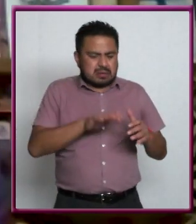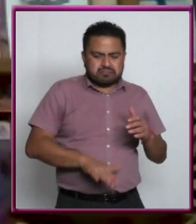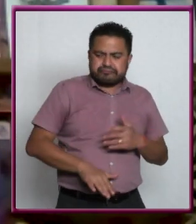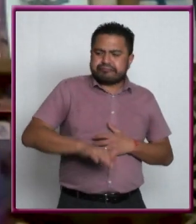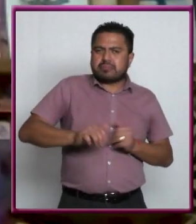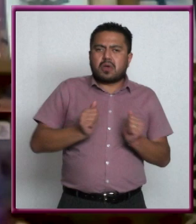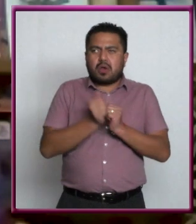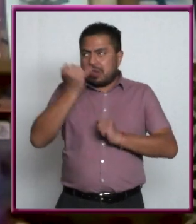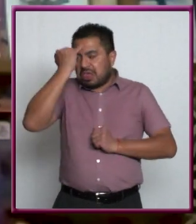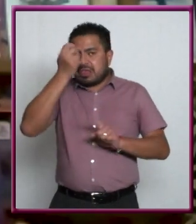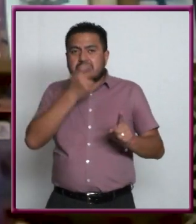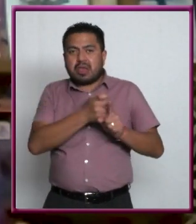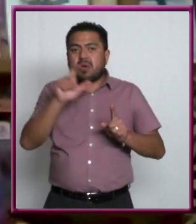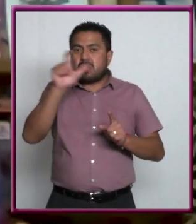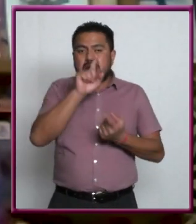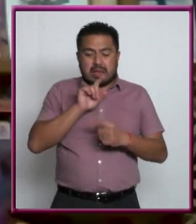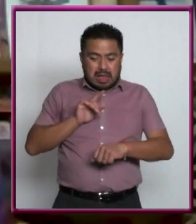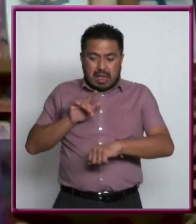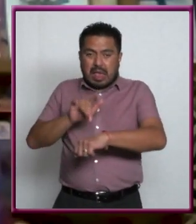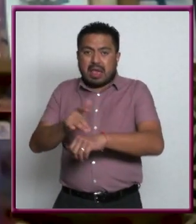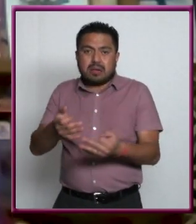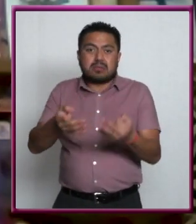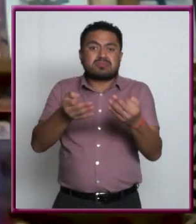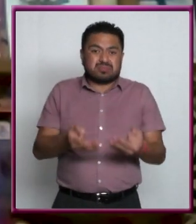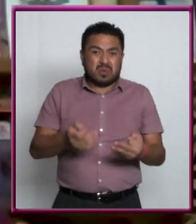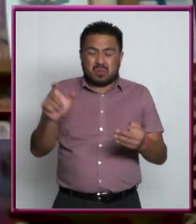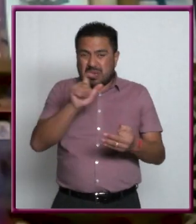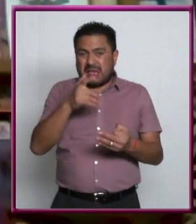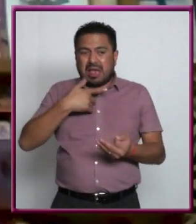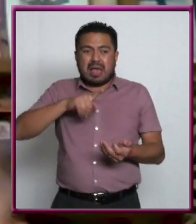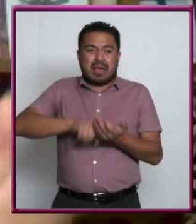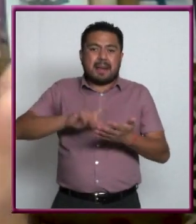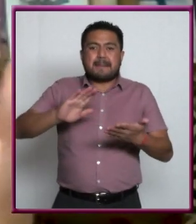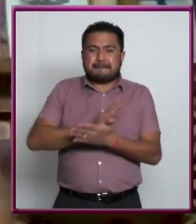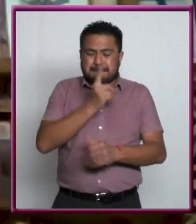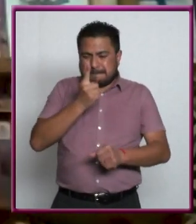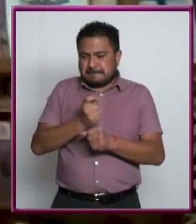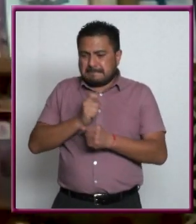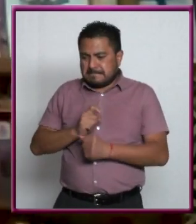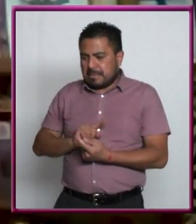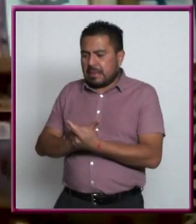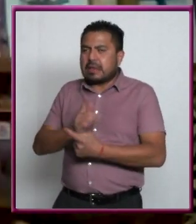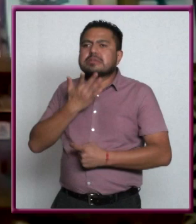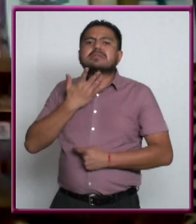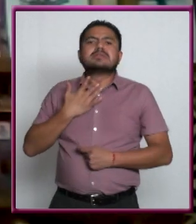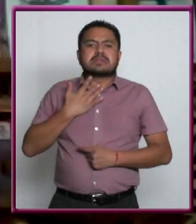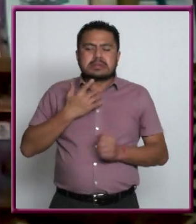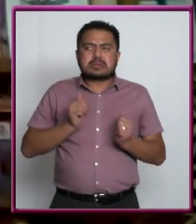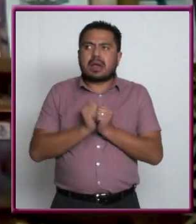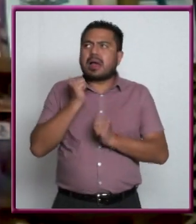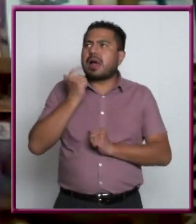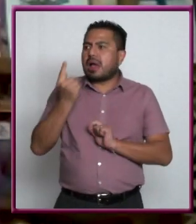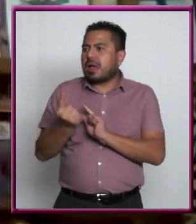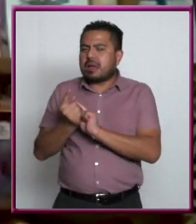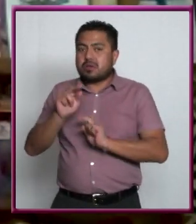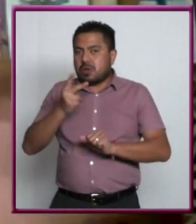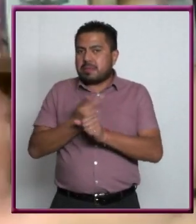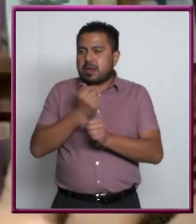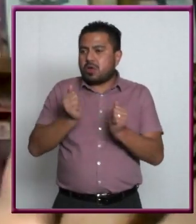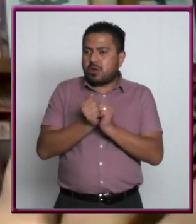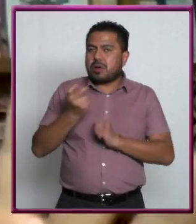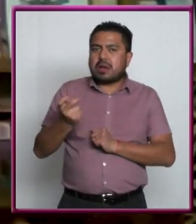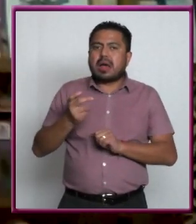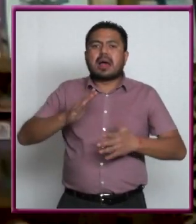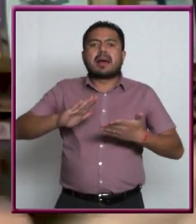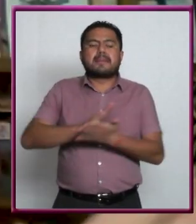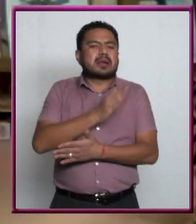Que por un lado crecen con esa idea, y cuando se enfrentan a la realidad, cuando tienen además un primer encuentro erótico con alguien, y no